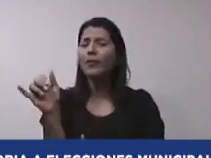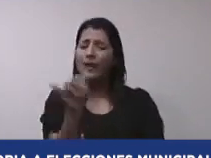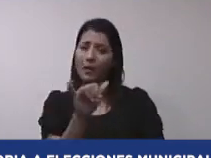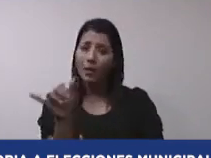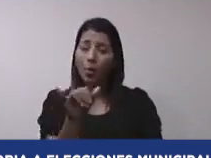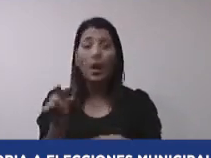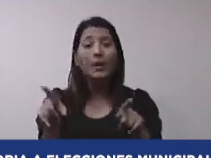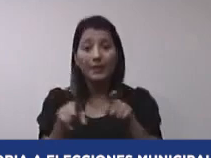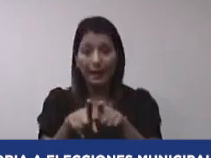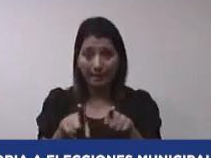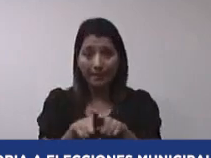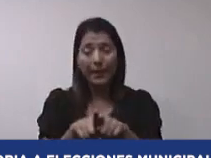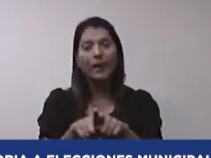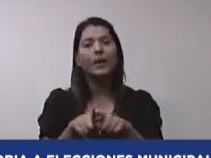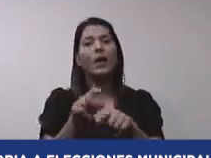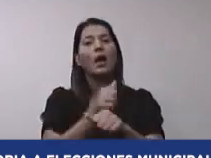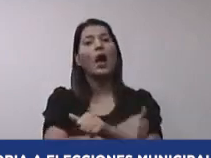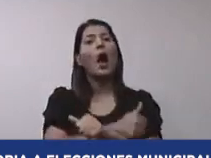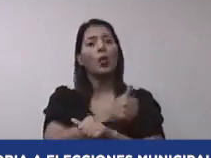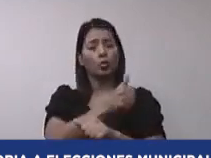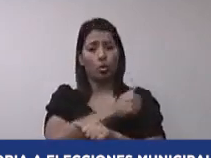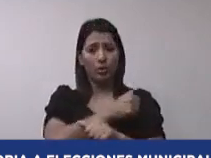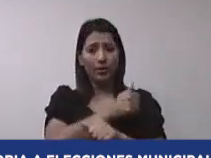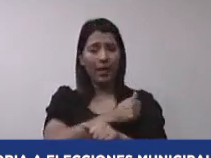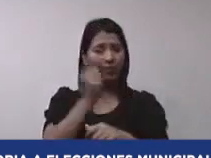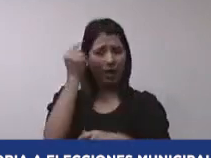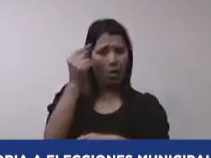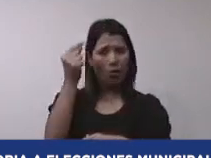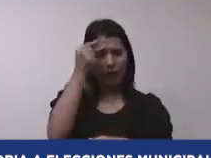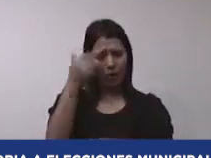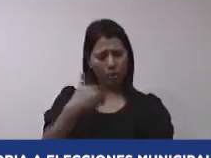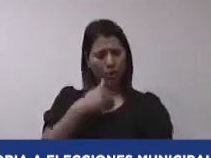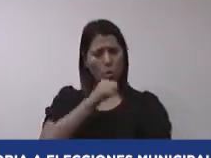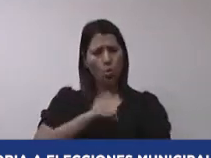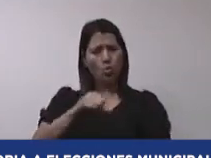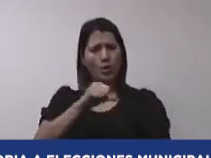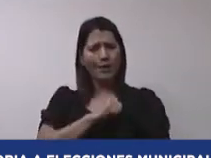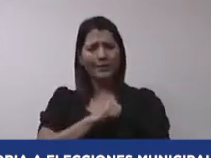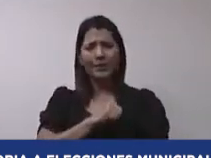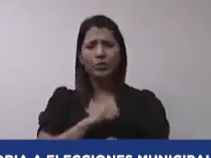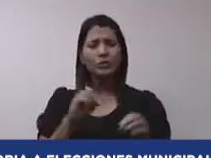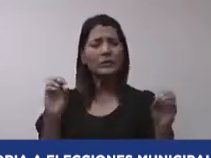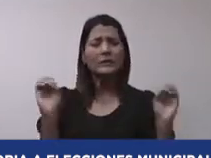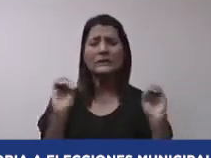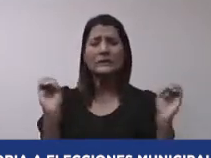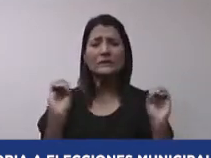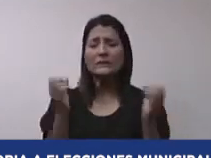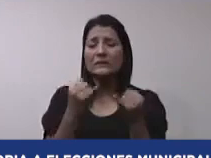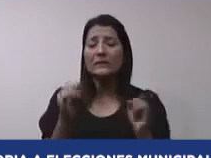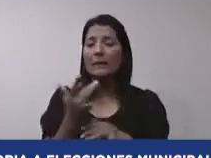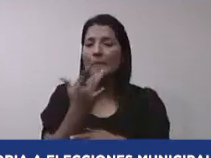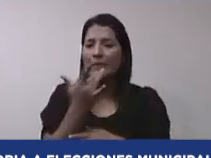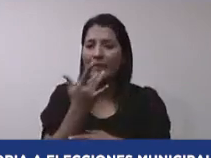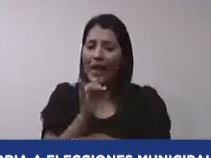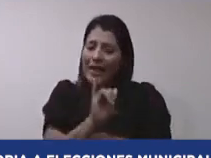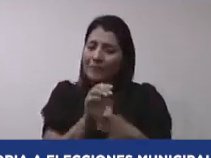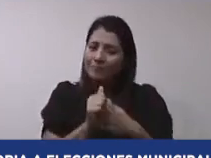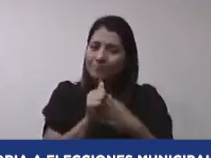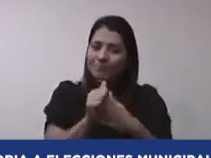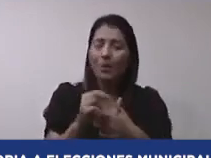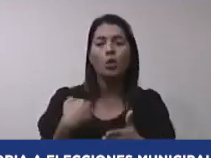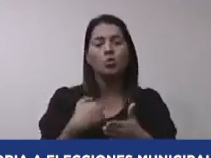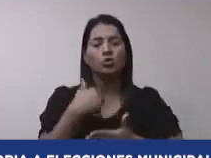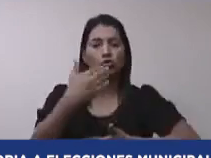por parte de las autoridades gubernativas es uno de los principios cardinales que rigen nuestros procesos